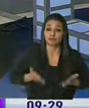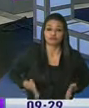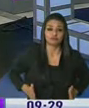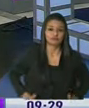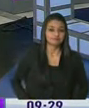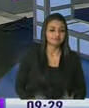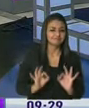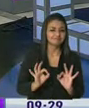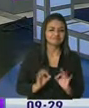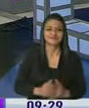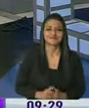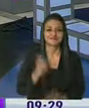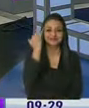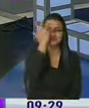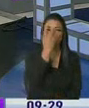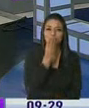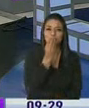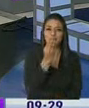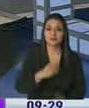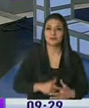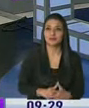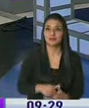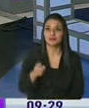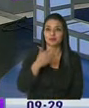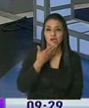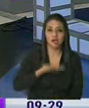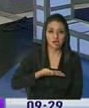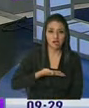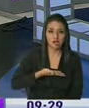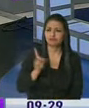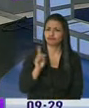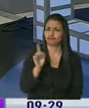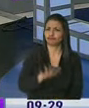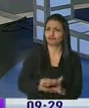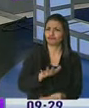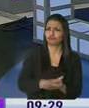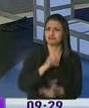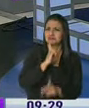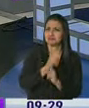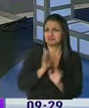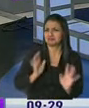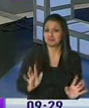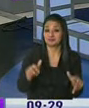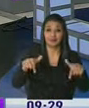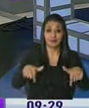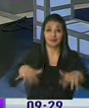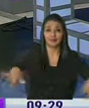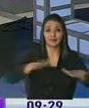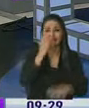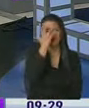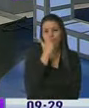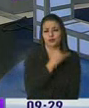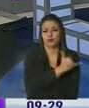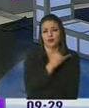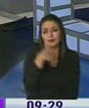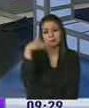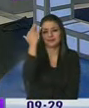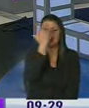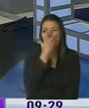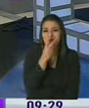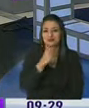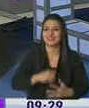pero importantes. Guapísima, ¿no? Guapa, muy se quedó guapa. Usted con la boca abierta. No, déjeme decirle que aquí hay bellezas como usted que son más guapas.